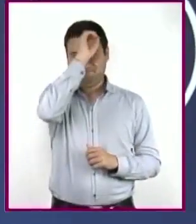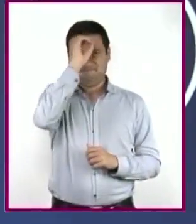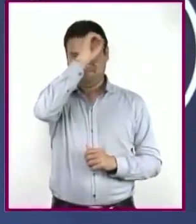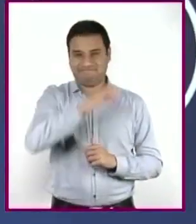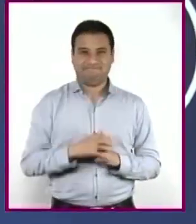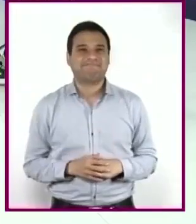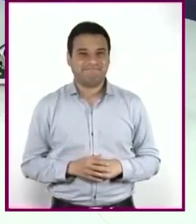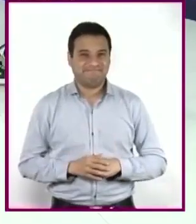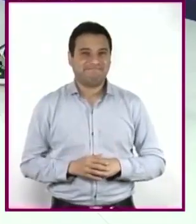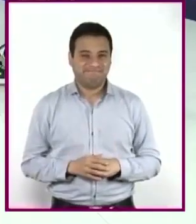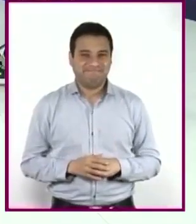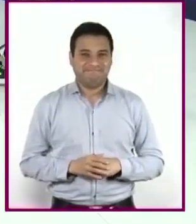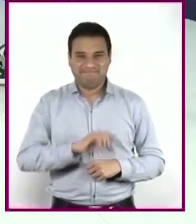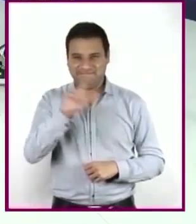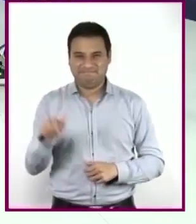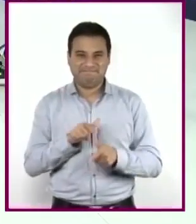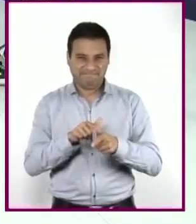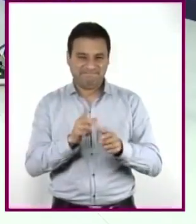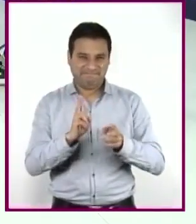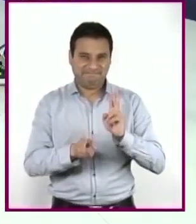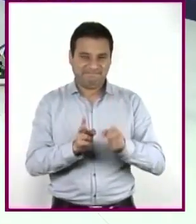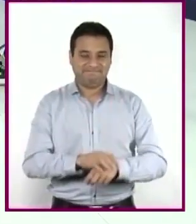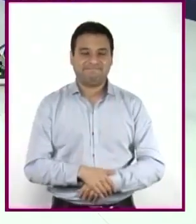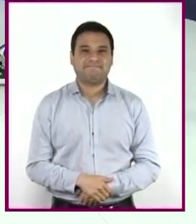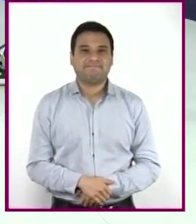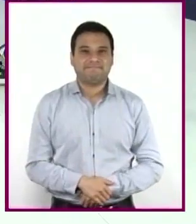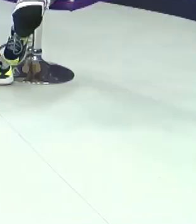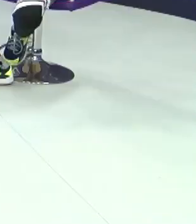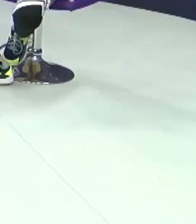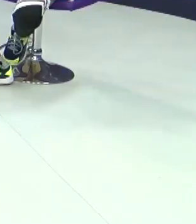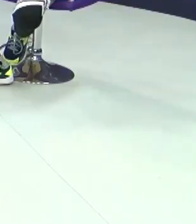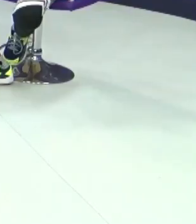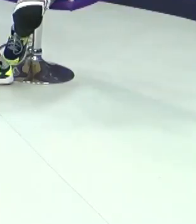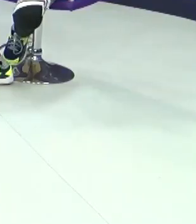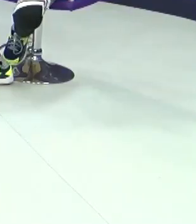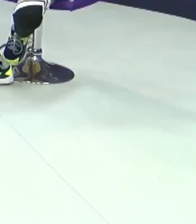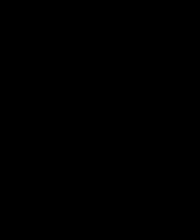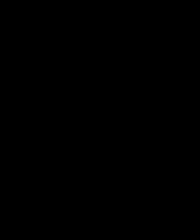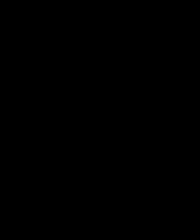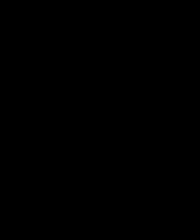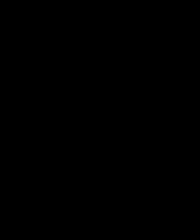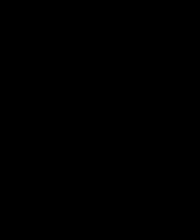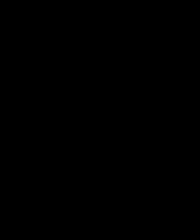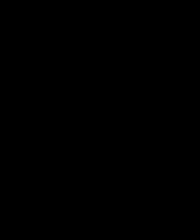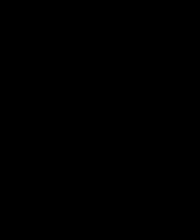se despeguen. Seguimos aquí en Ingéniatelas con estos invitados de lujo.